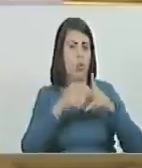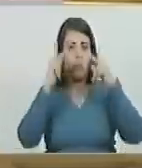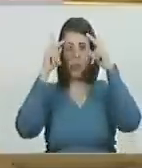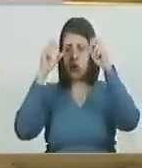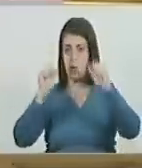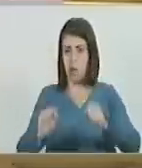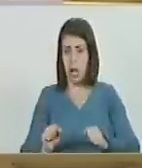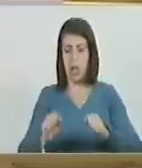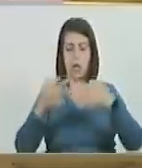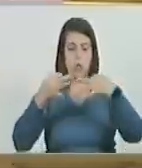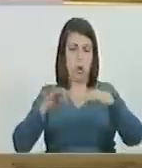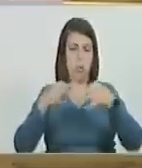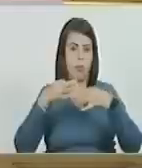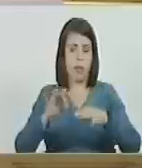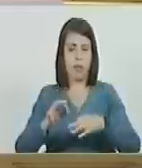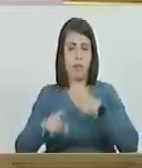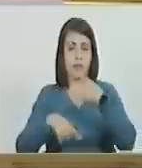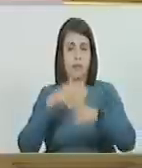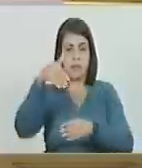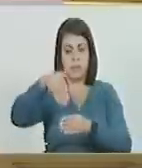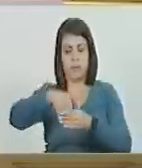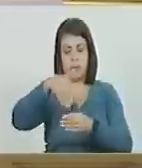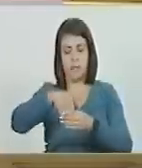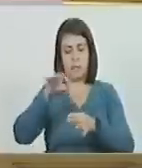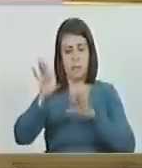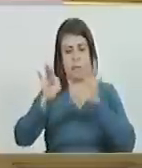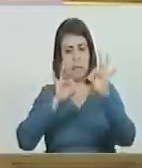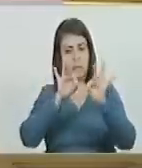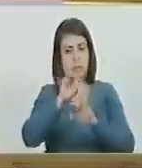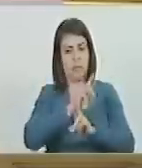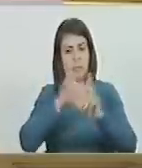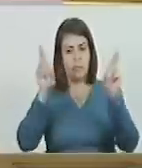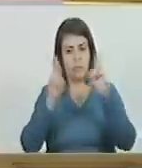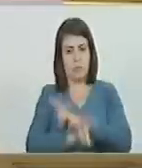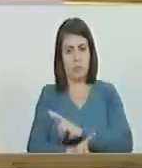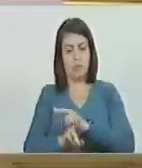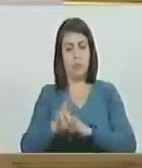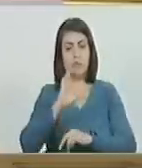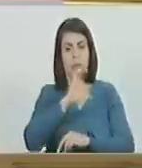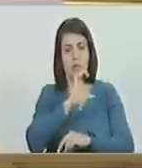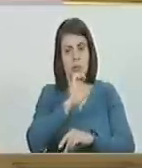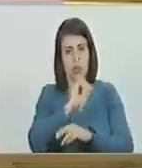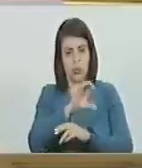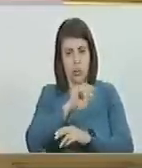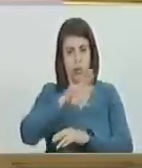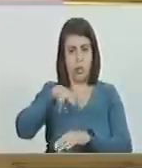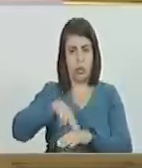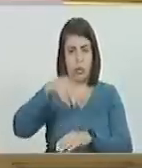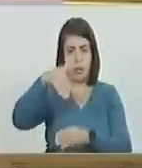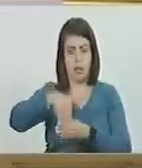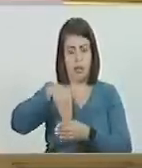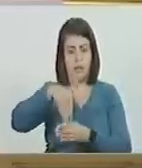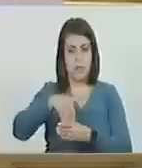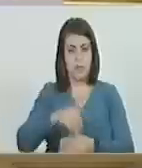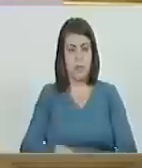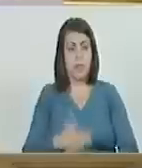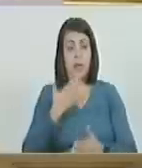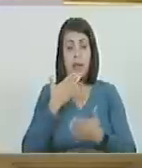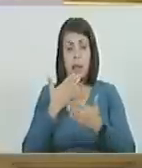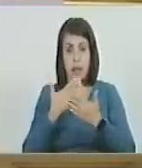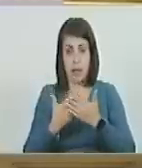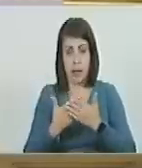vida nacional en la selección, en la conformación del Consejo Nacional Electoral. Les